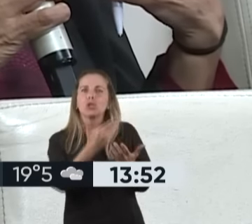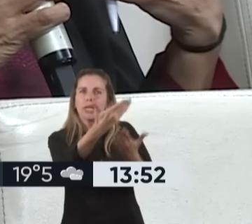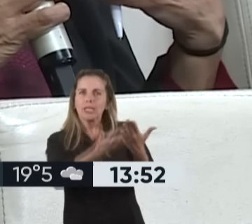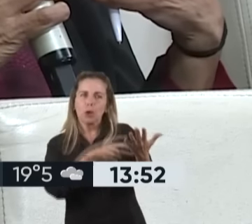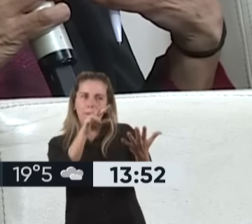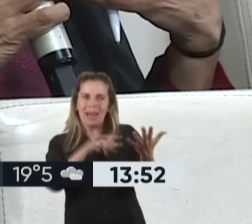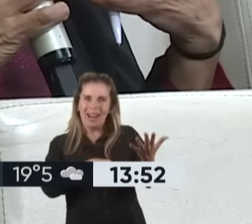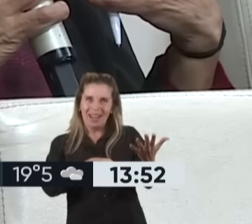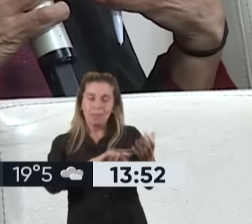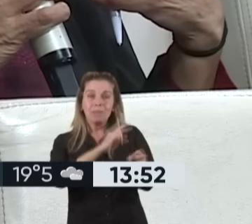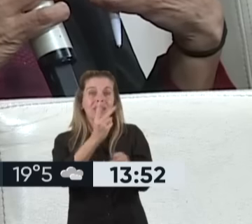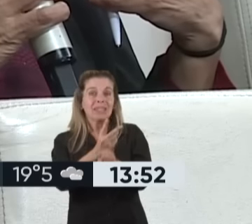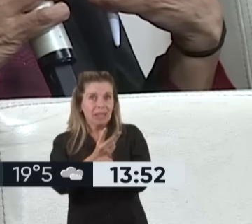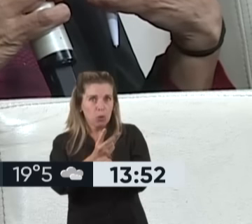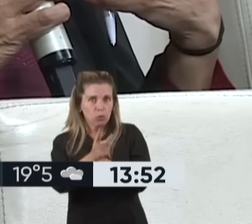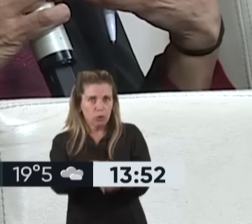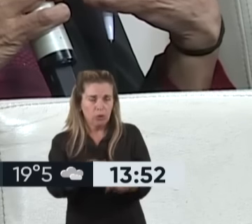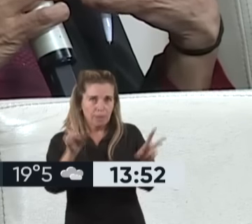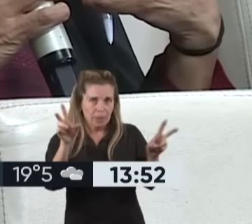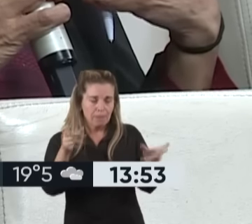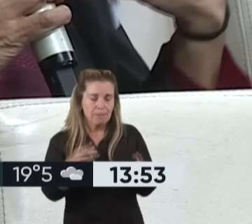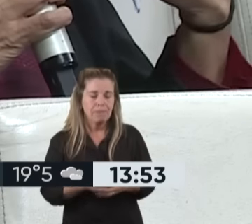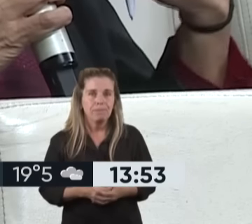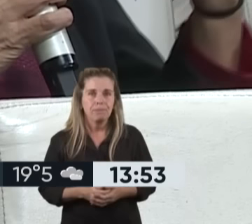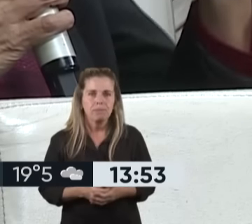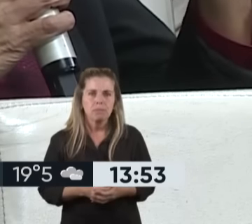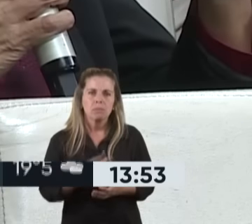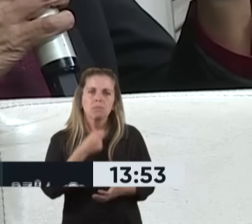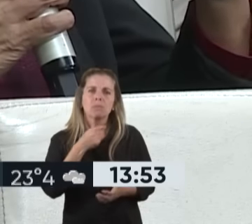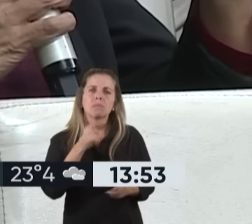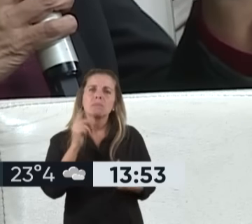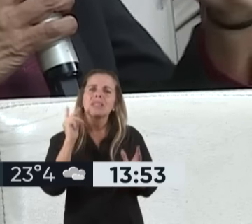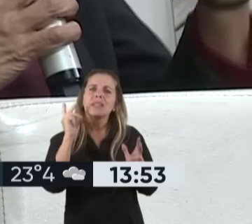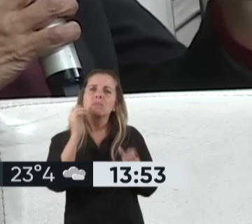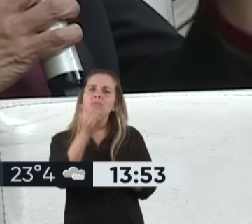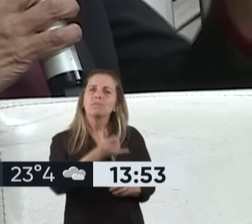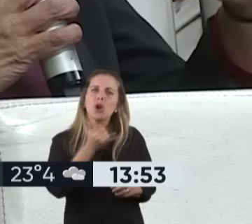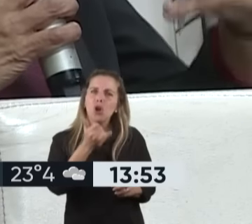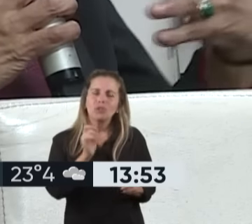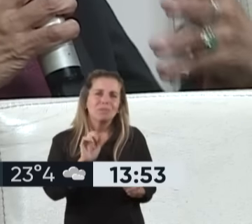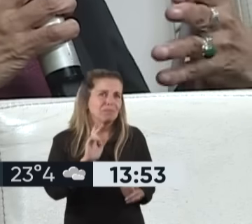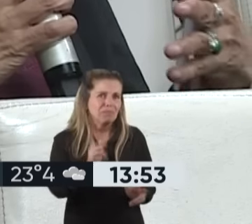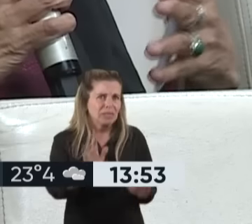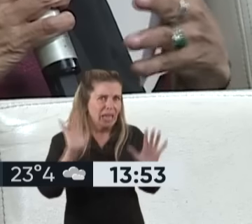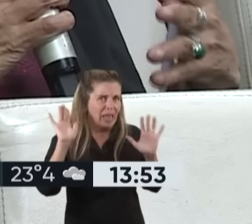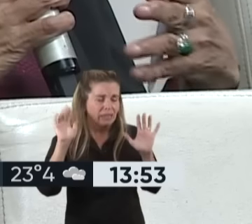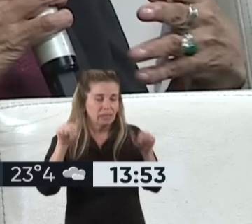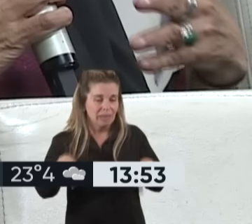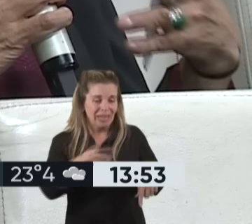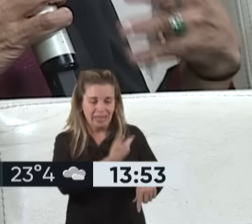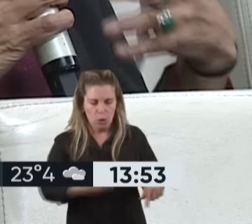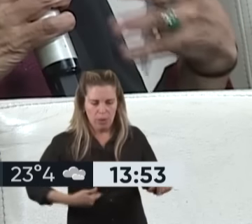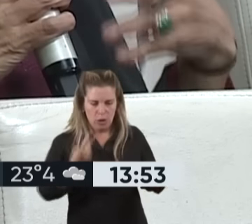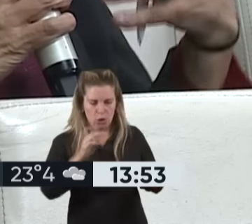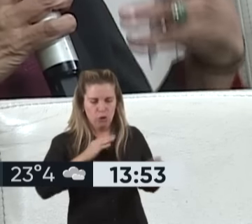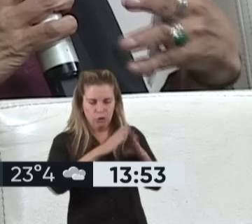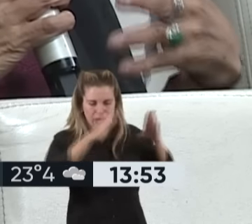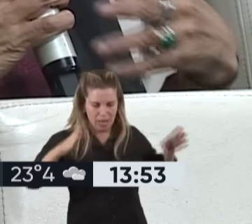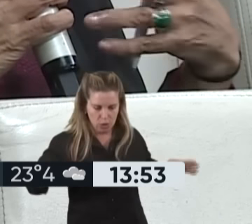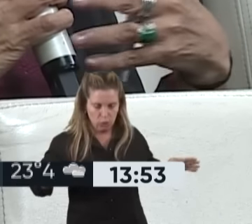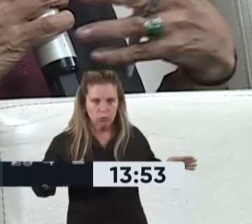segundo término, te quiero transmitir que nunca vi en este gobierno que se